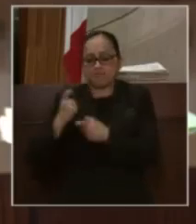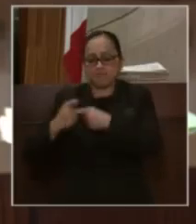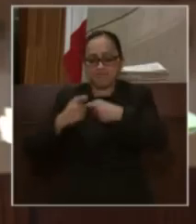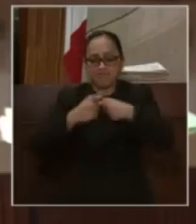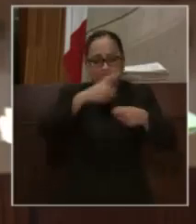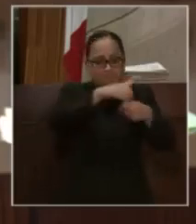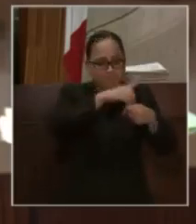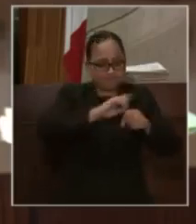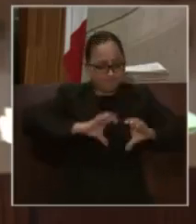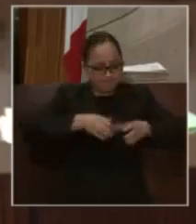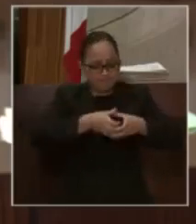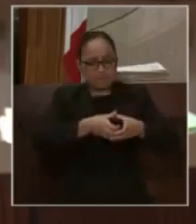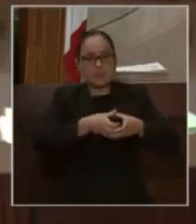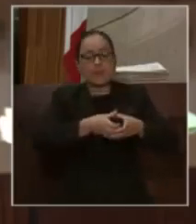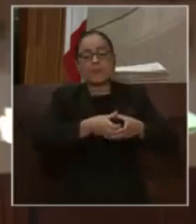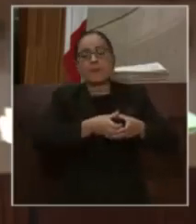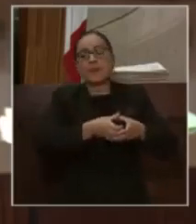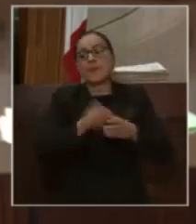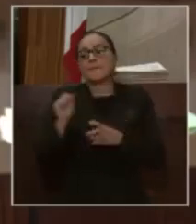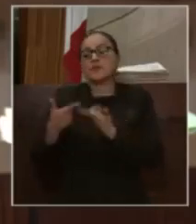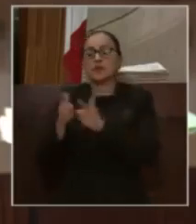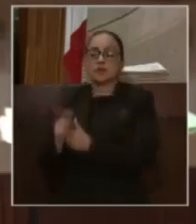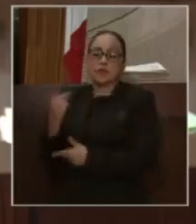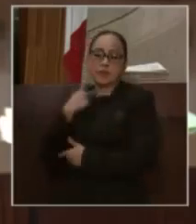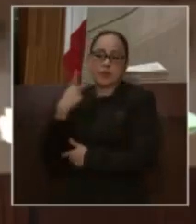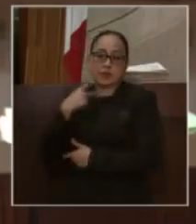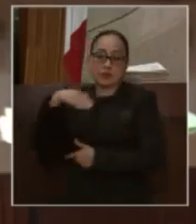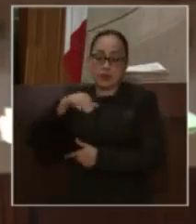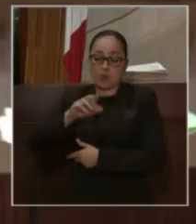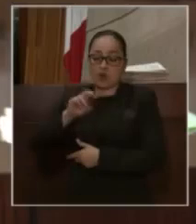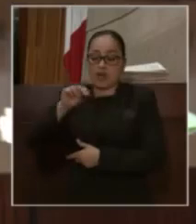financiamiento paralelo del partido Morena,